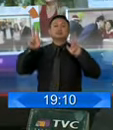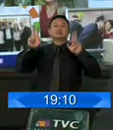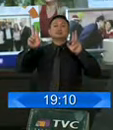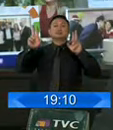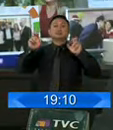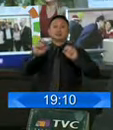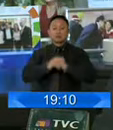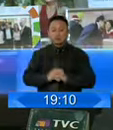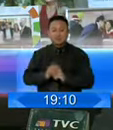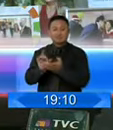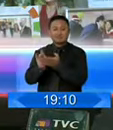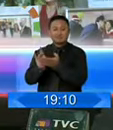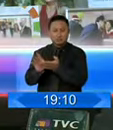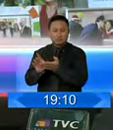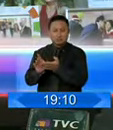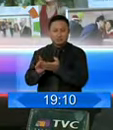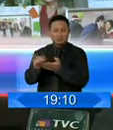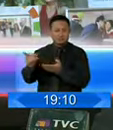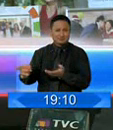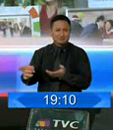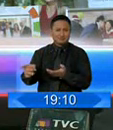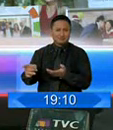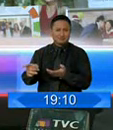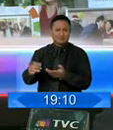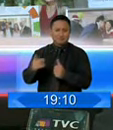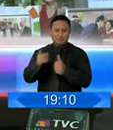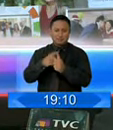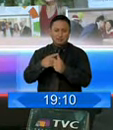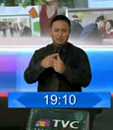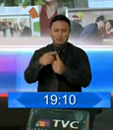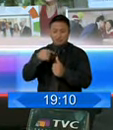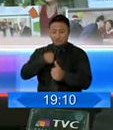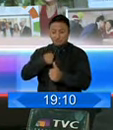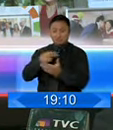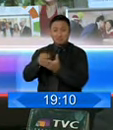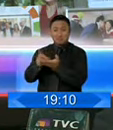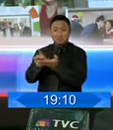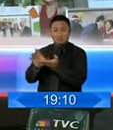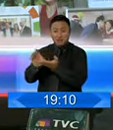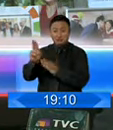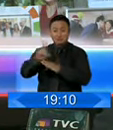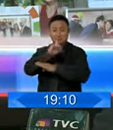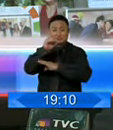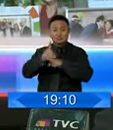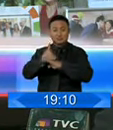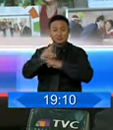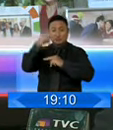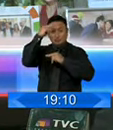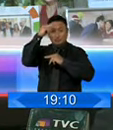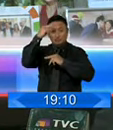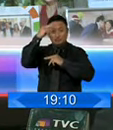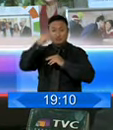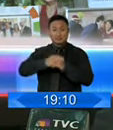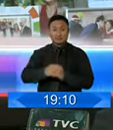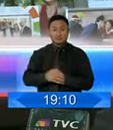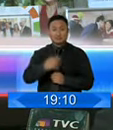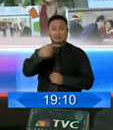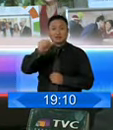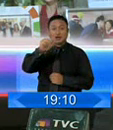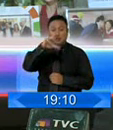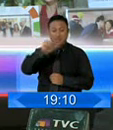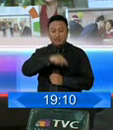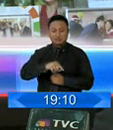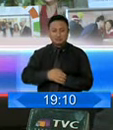que constituye, reitero, una barbaridad jurídica, despedirme del cargo de director de noticias de Gama, que no consta en